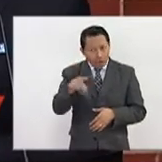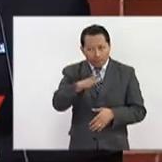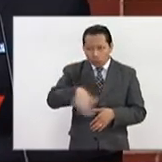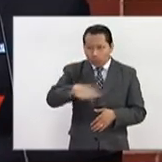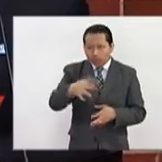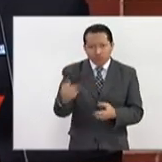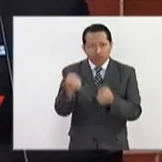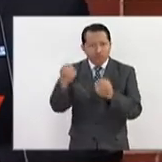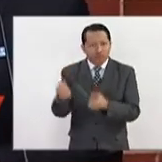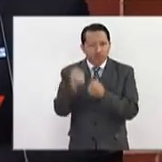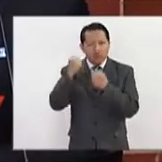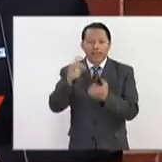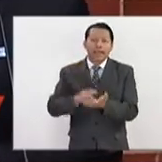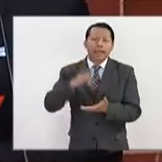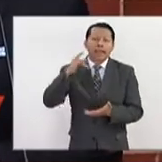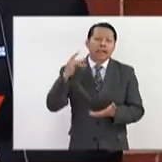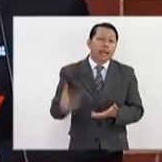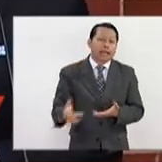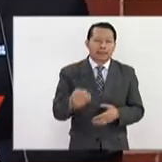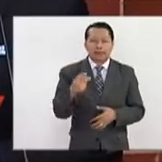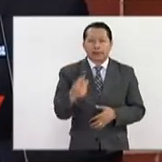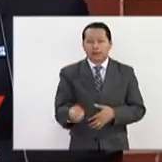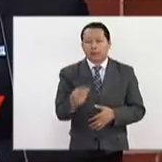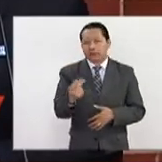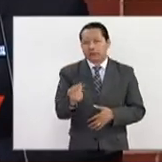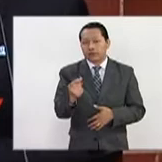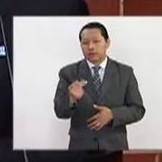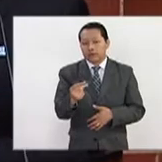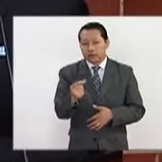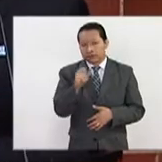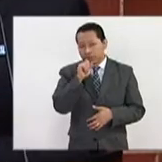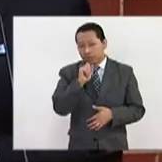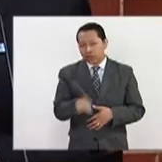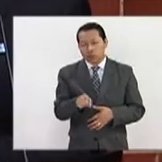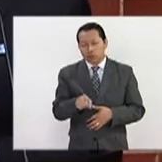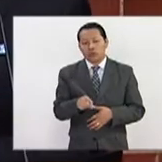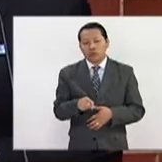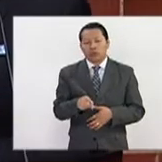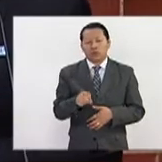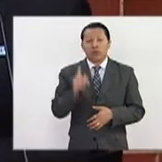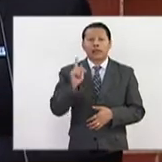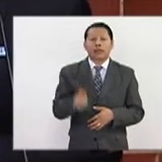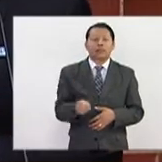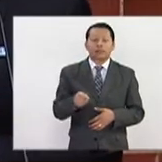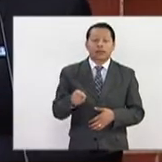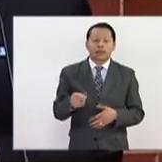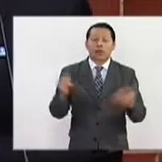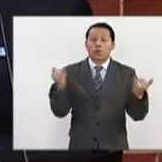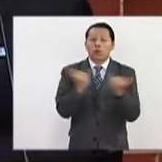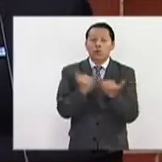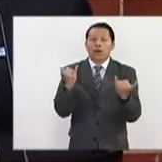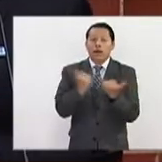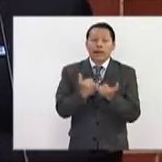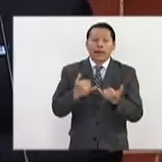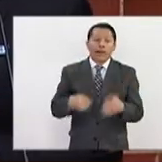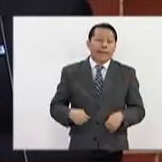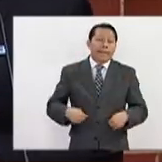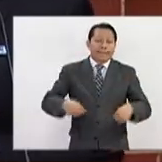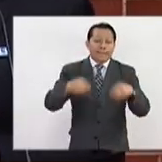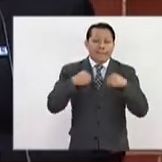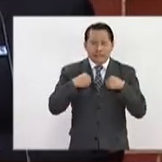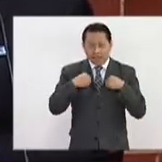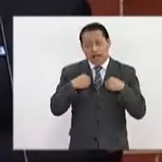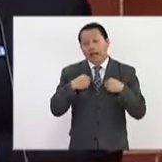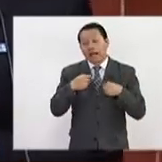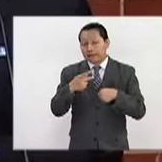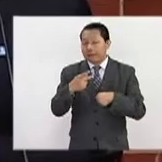las gracias a estos binomios humano-animal, quienes arriesgaron su propia vida para salvar la de cientos